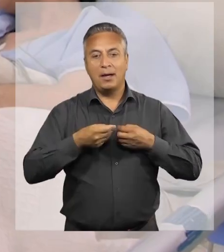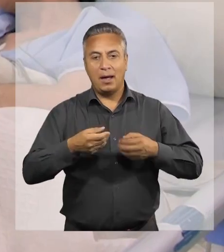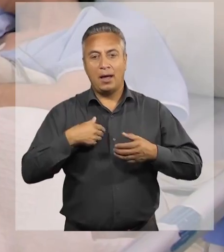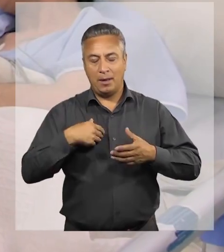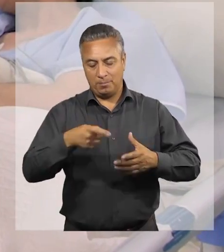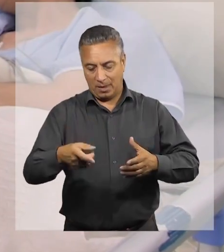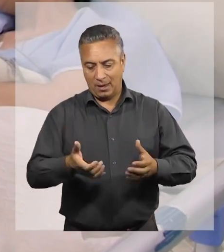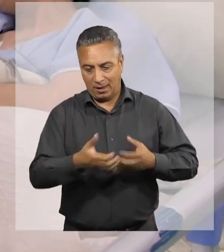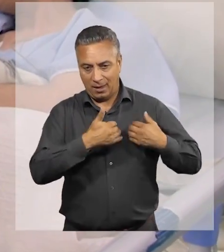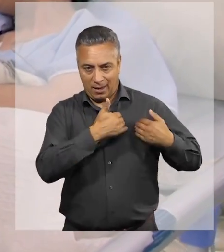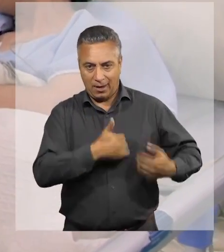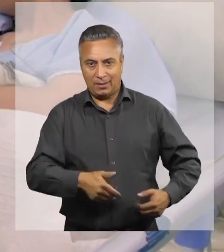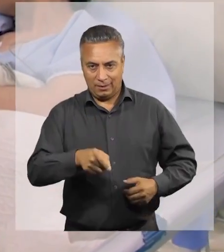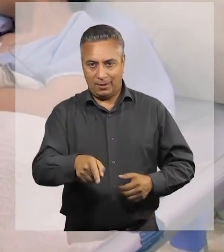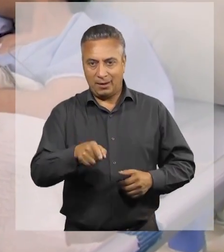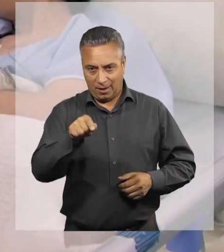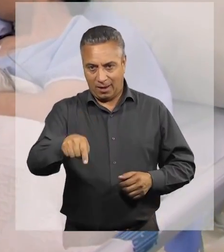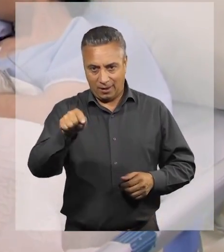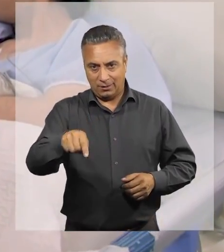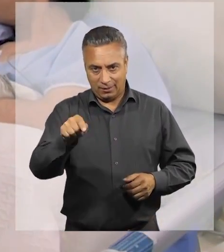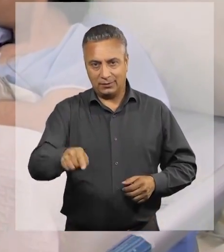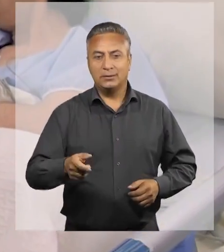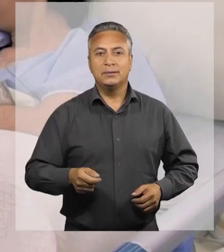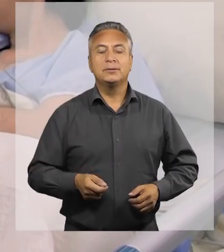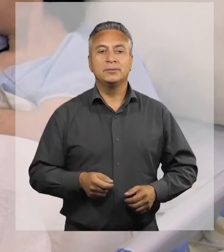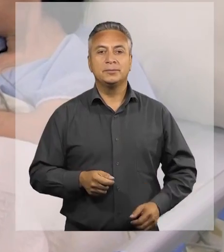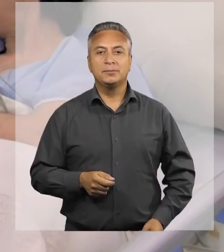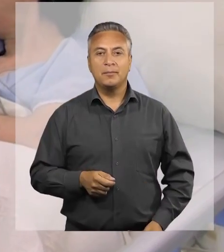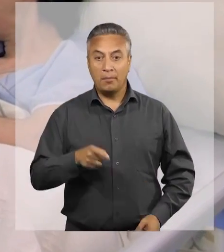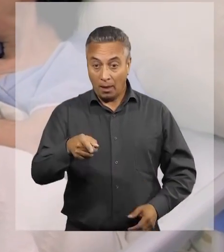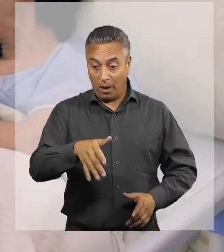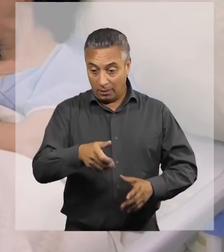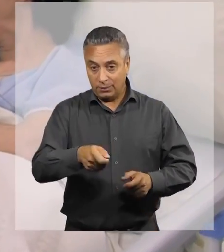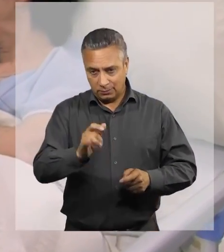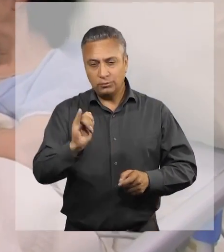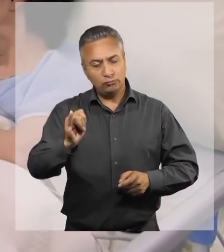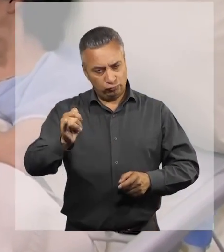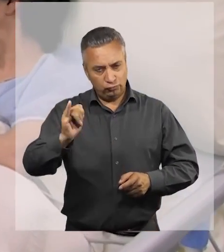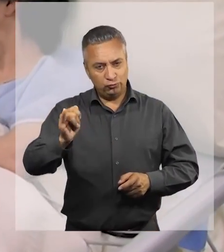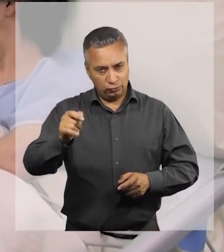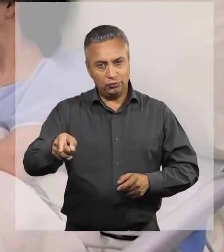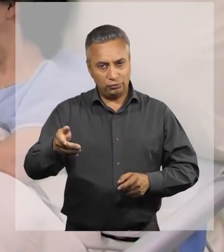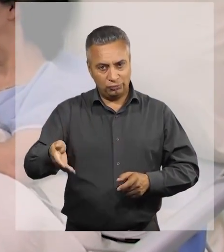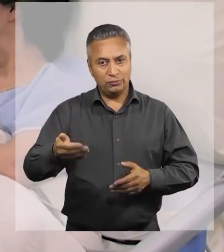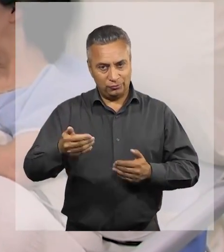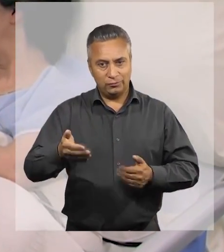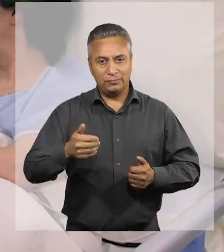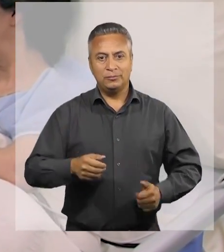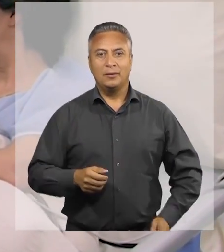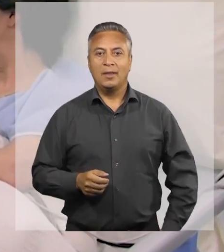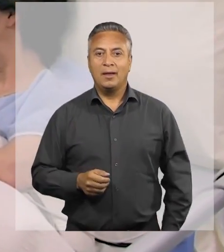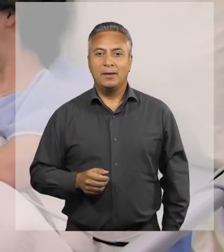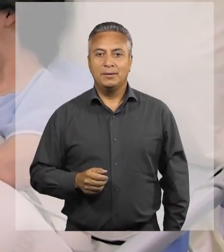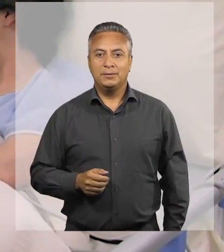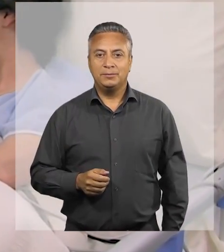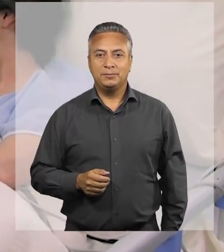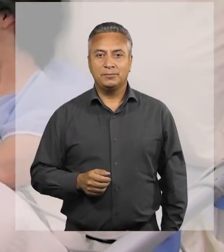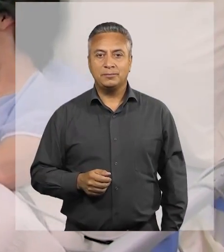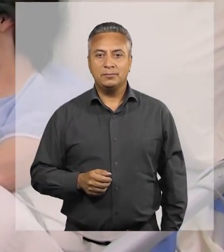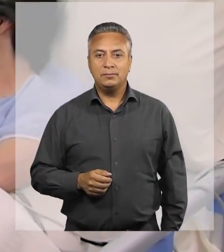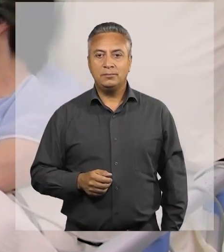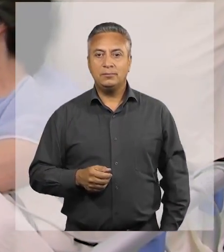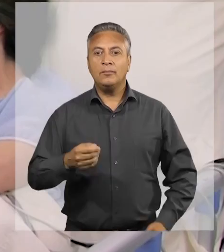Pásame la cartera. Ahí está. ¿Qué? ¿Qué cartera, mamá? ¿Acá? Sí, tengo algo para